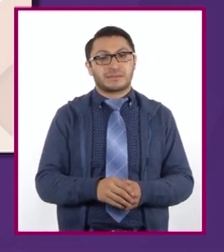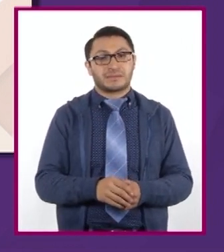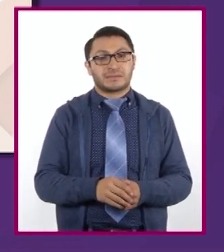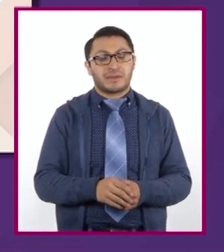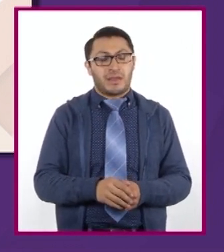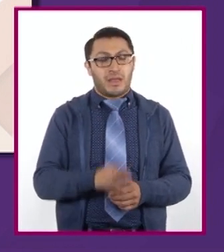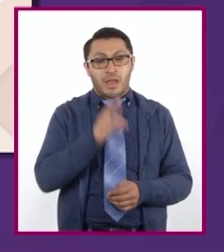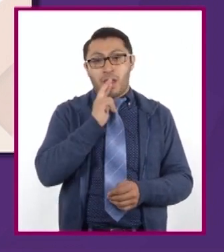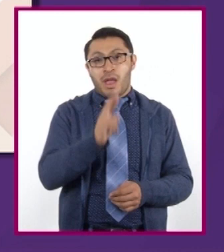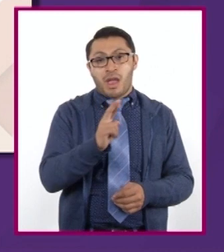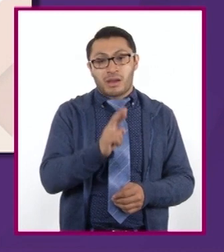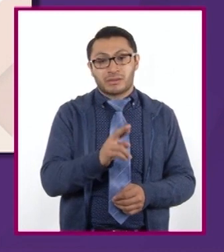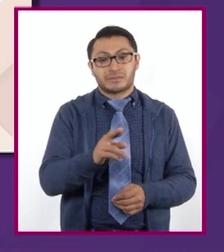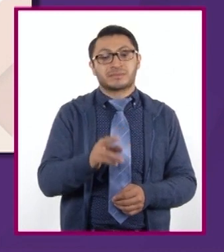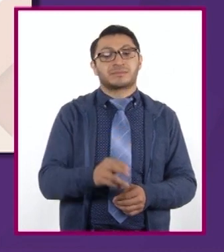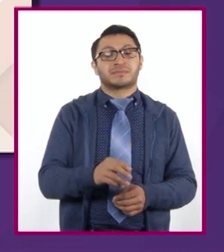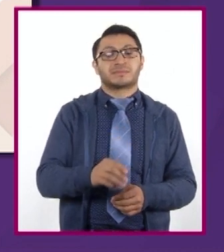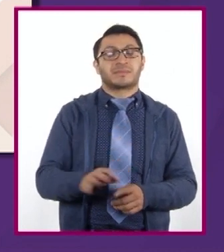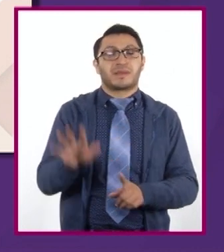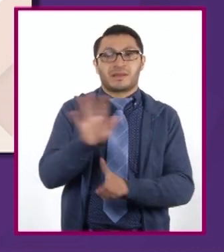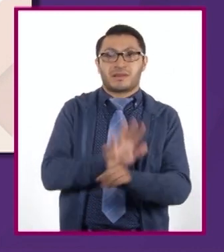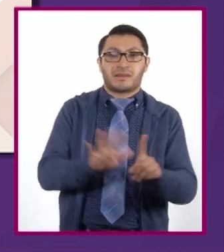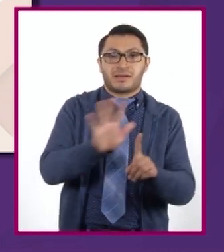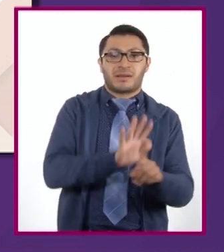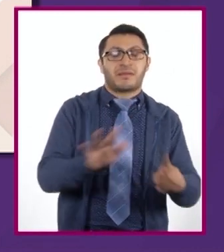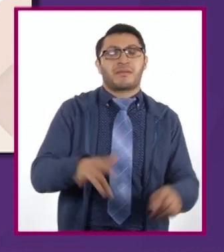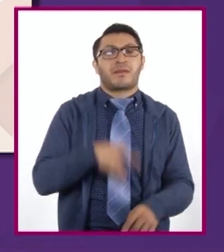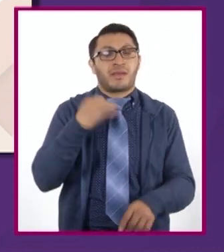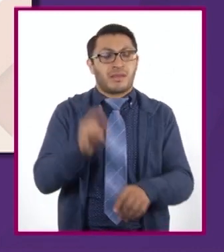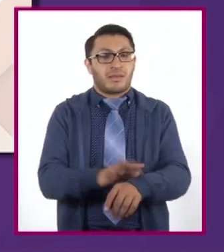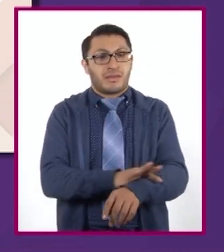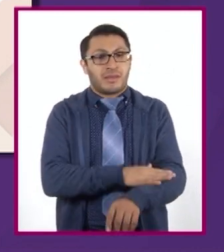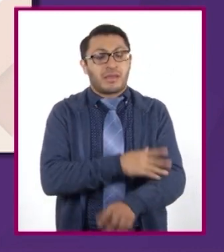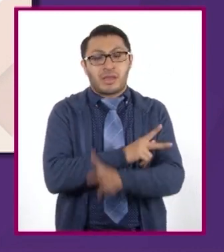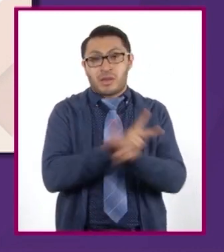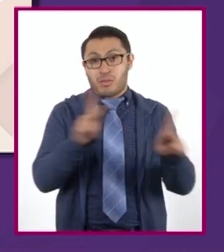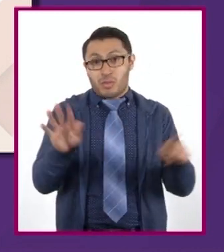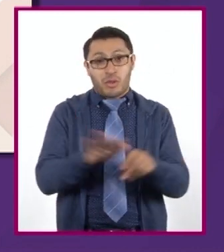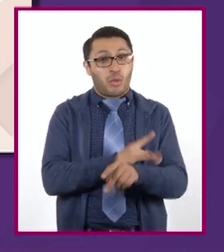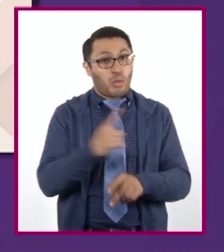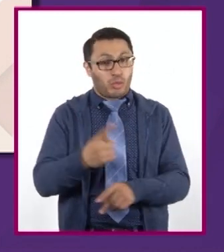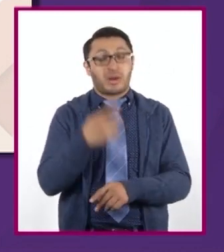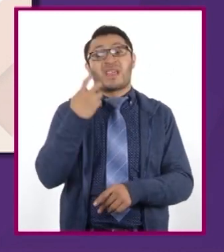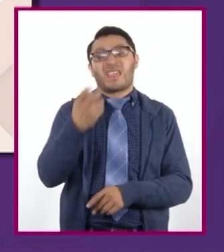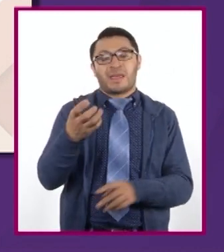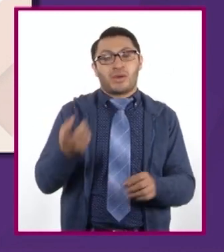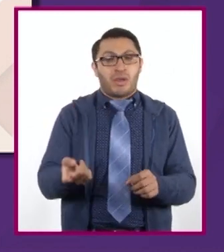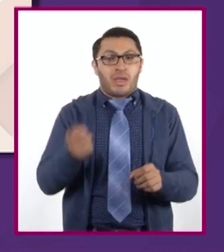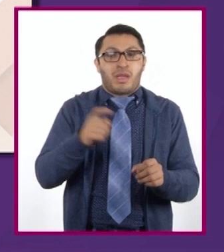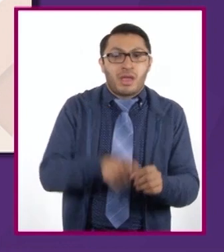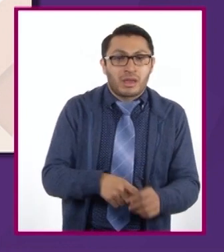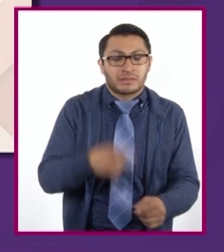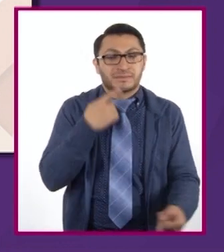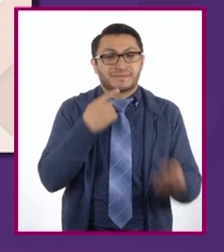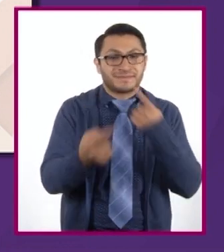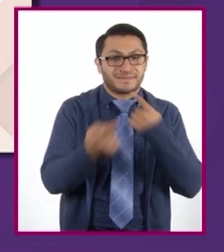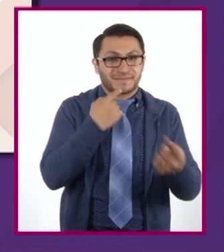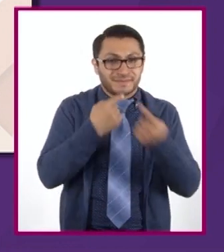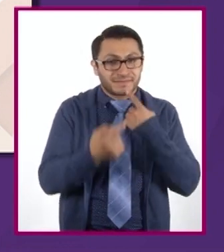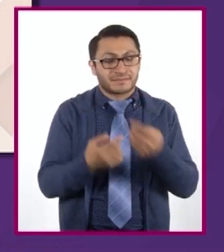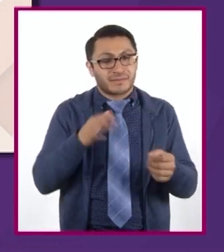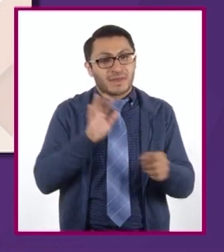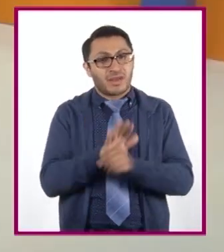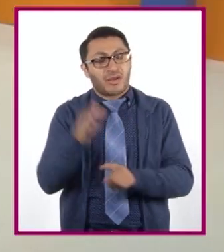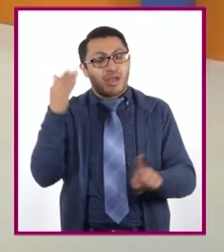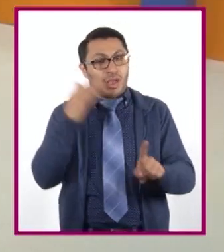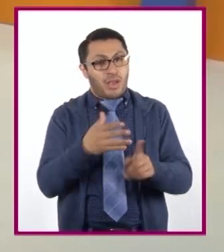La respuesta es apelar a la sensibilidad o a las emociones, porque es la que tiene que ver con el discurso, con lo que